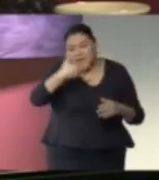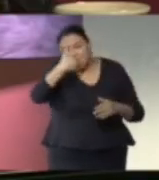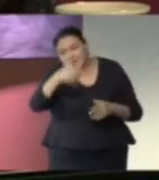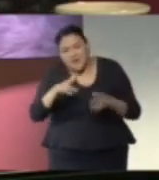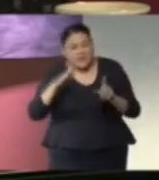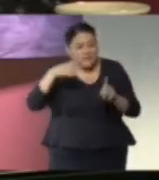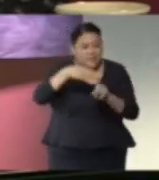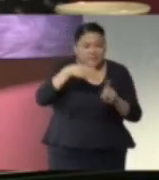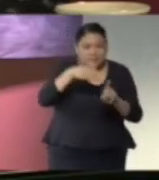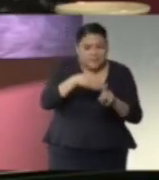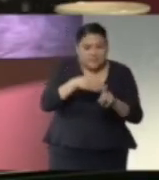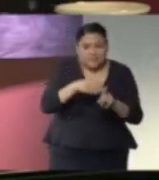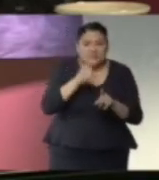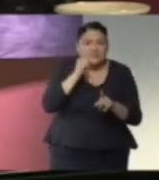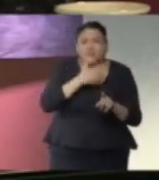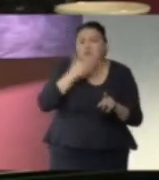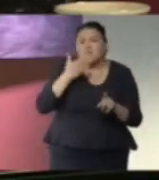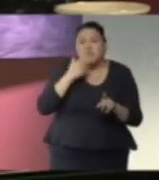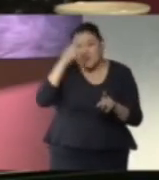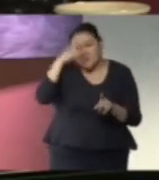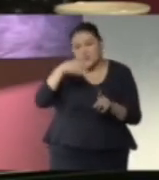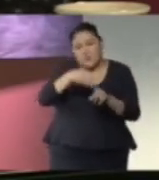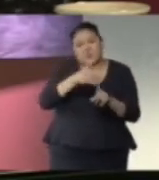tradicionalmente femeninas. ¿Sí?